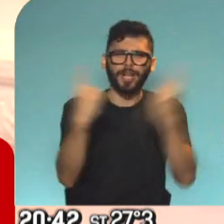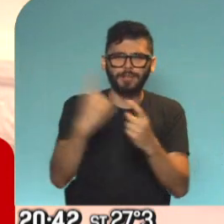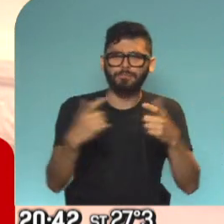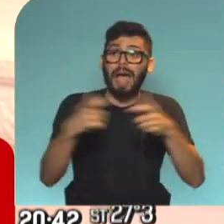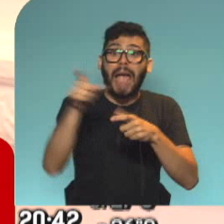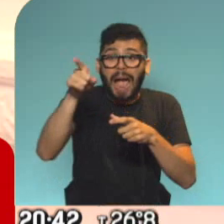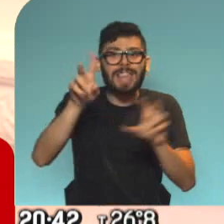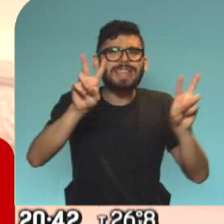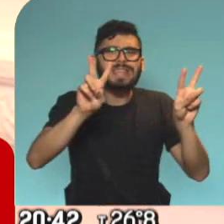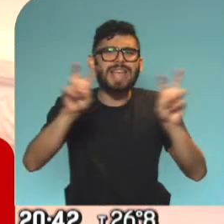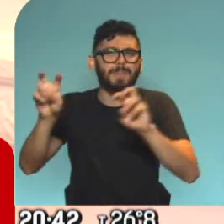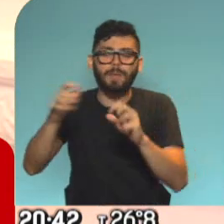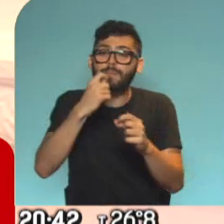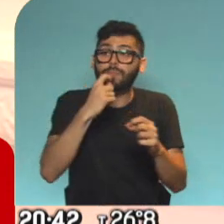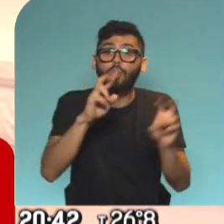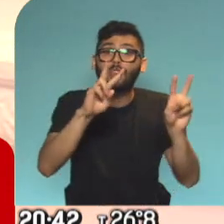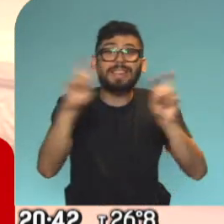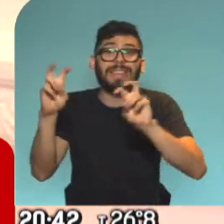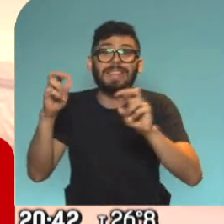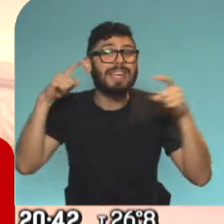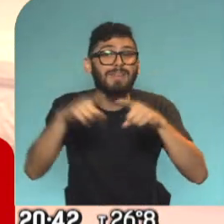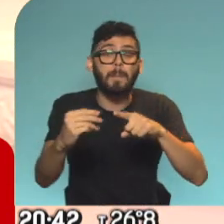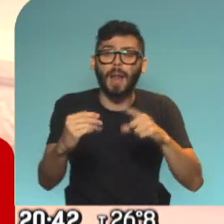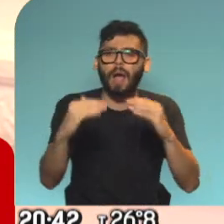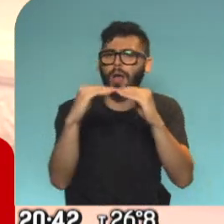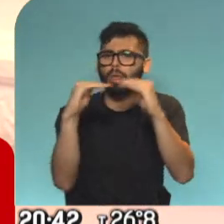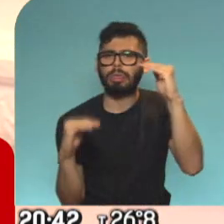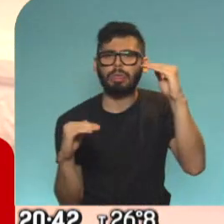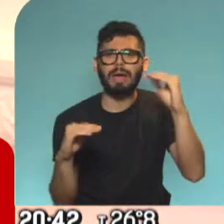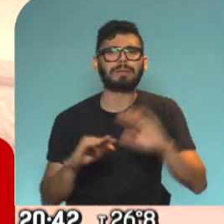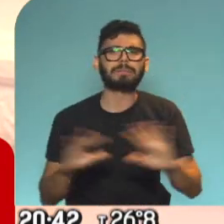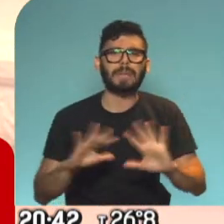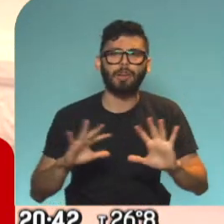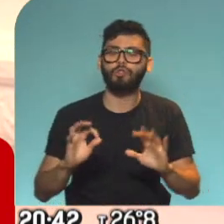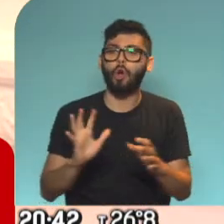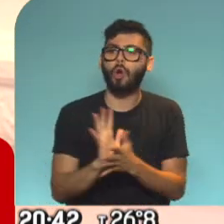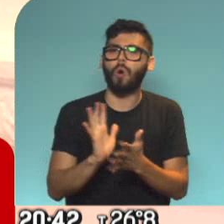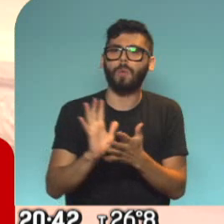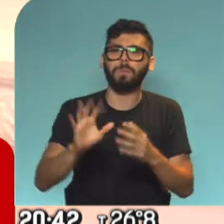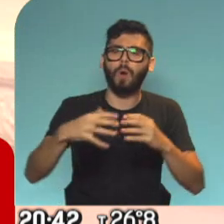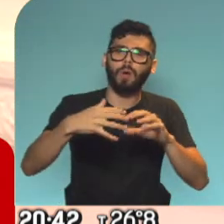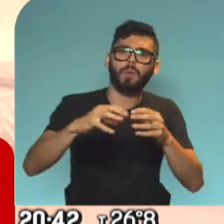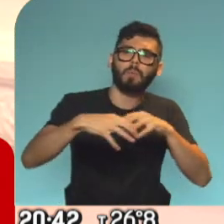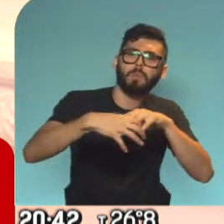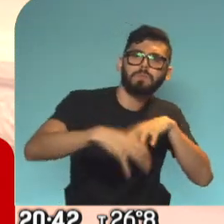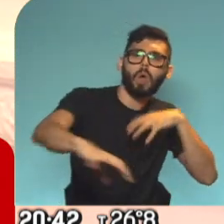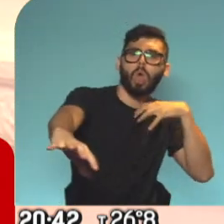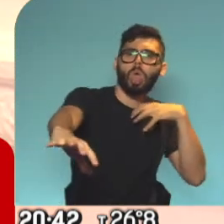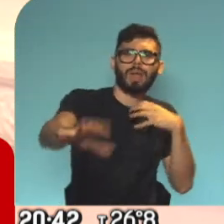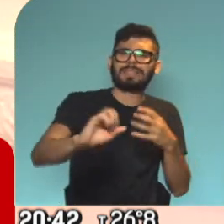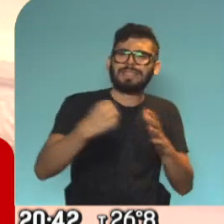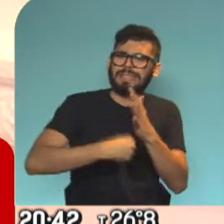con reducir las asimetrías, reducir las distancias, reducir hasta incluso